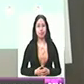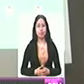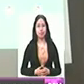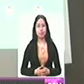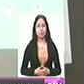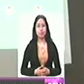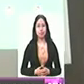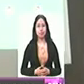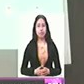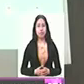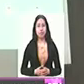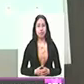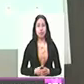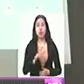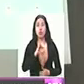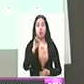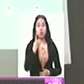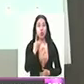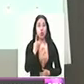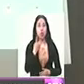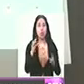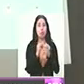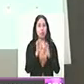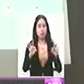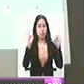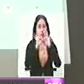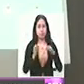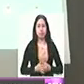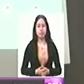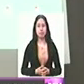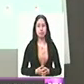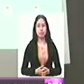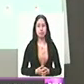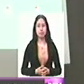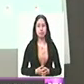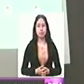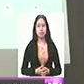Voy a tocar solamente los más relevantes.